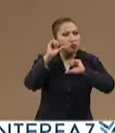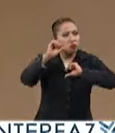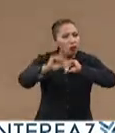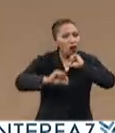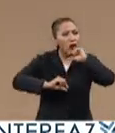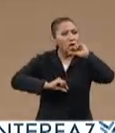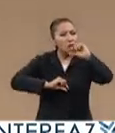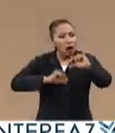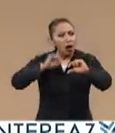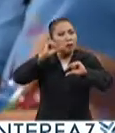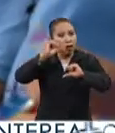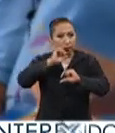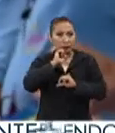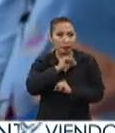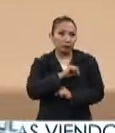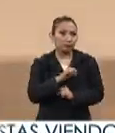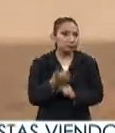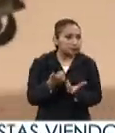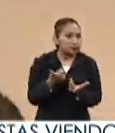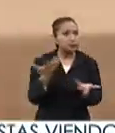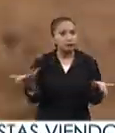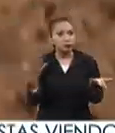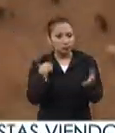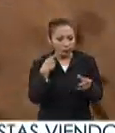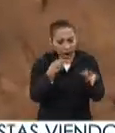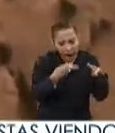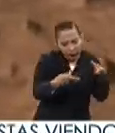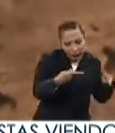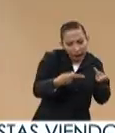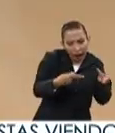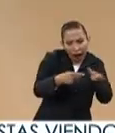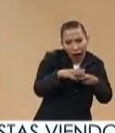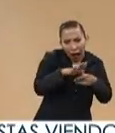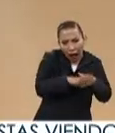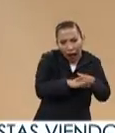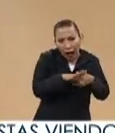poco. Se van también cosechando